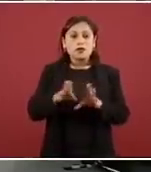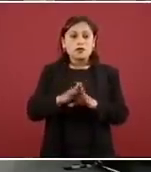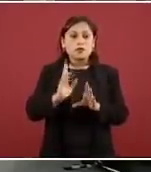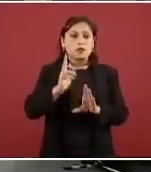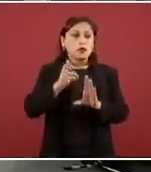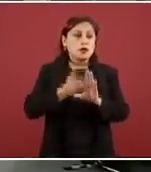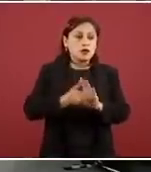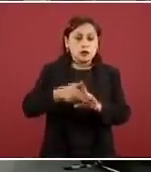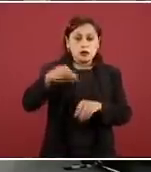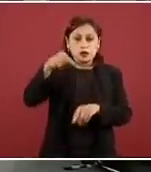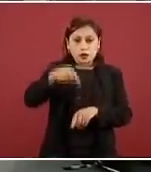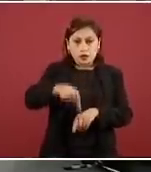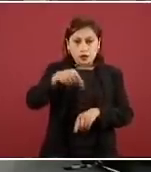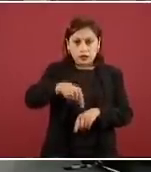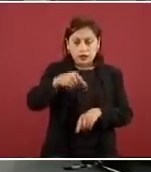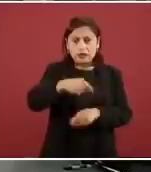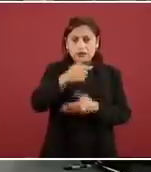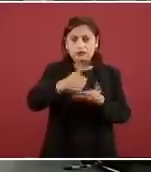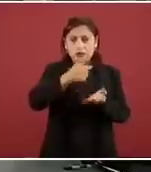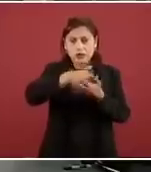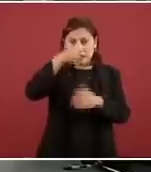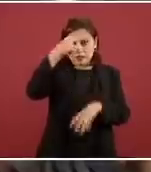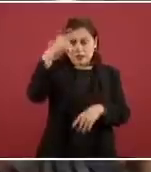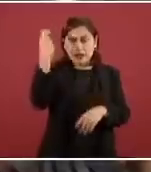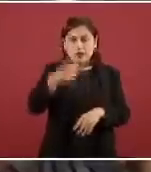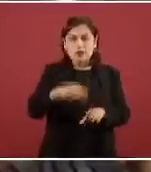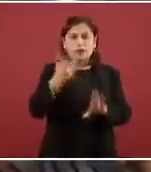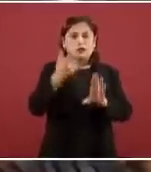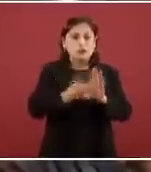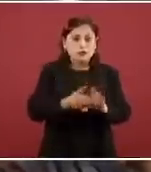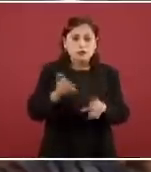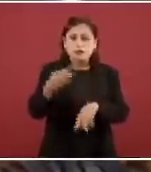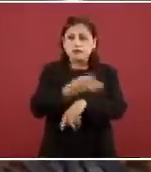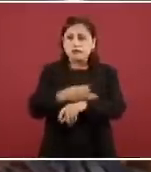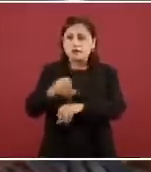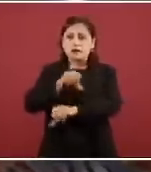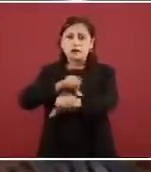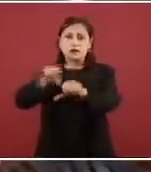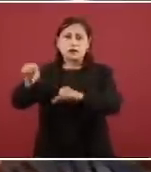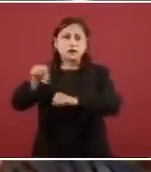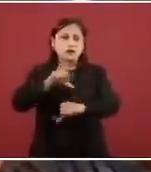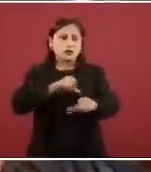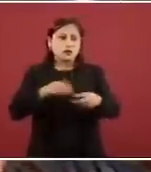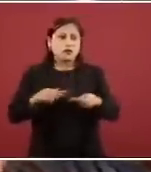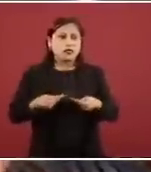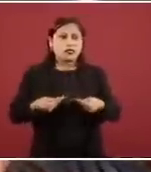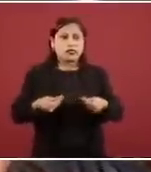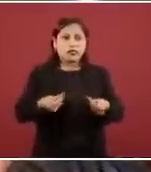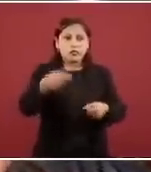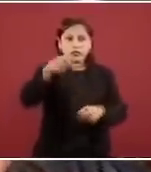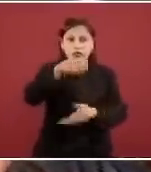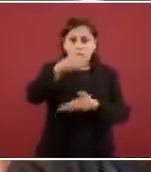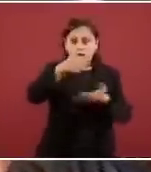aquí y su familia relevándose para atender, paralítico.